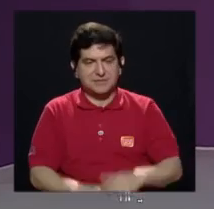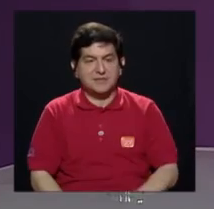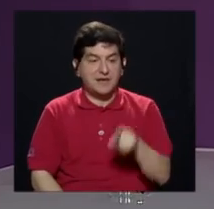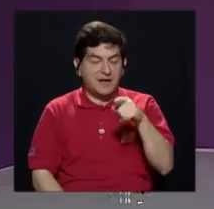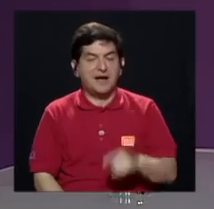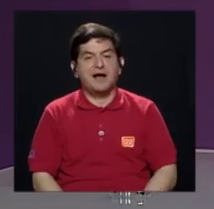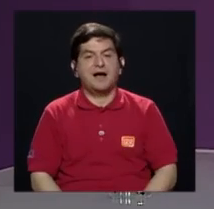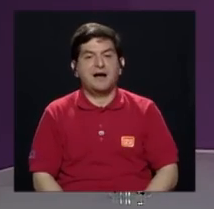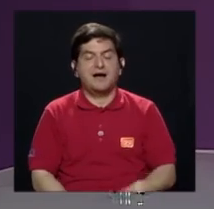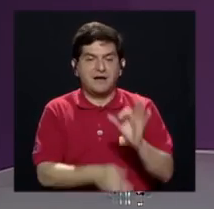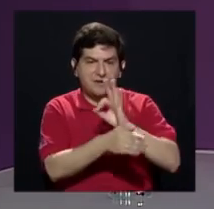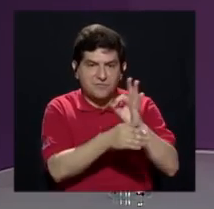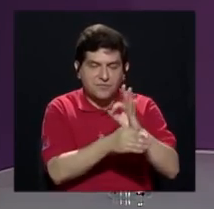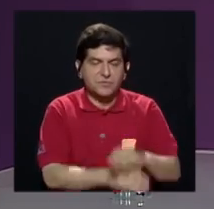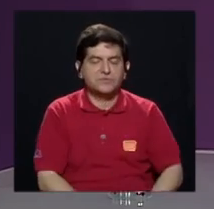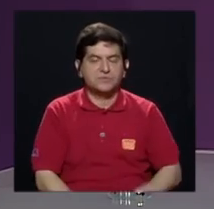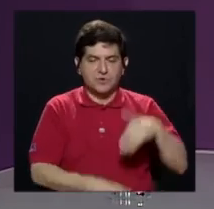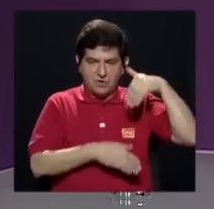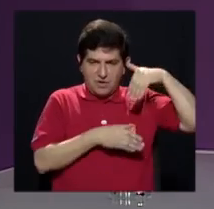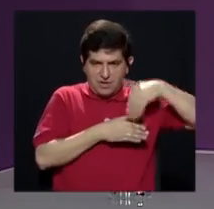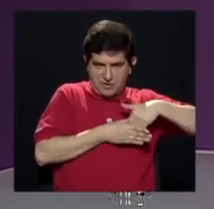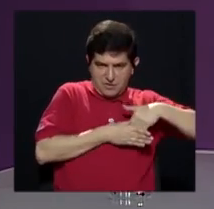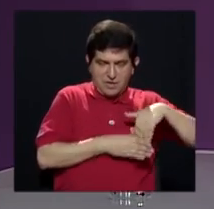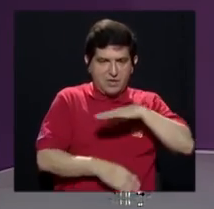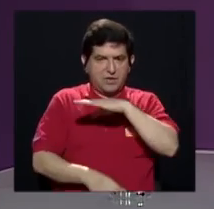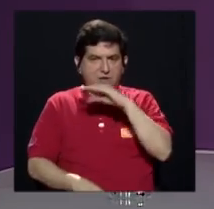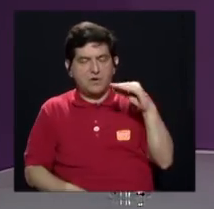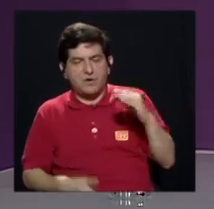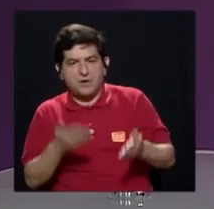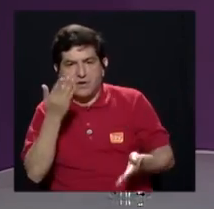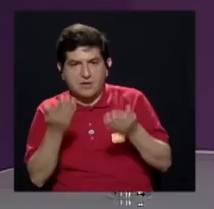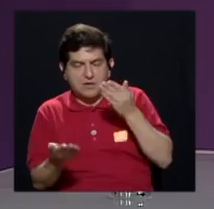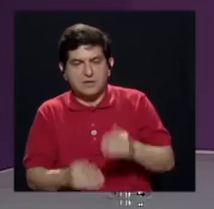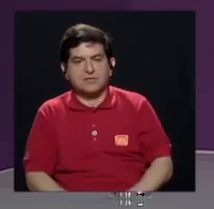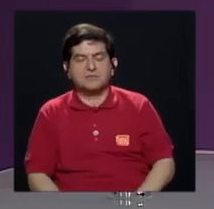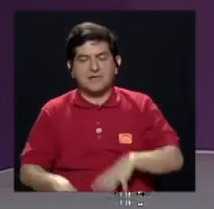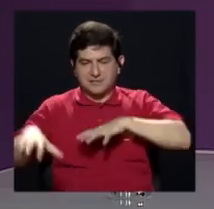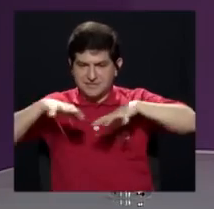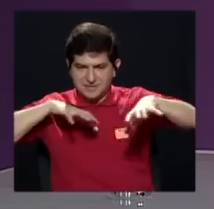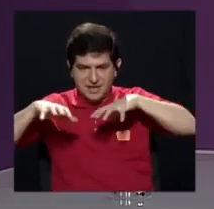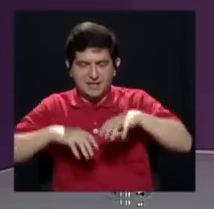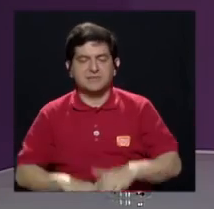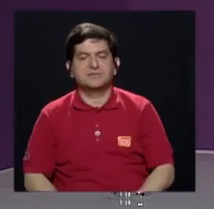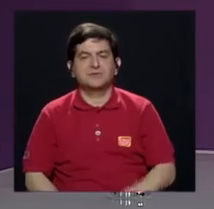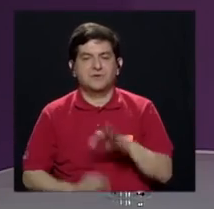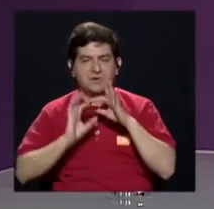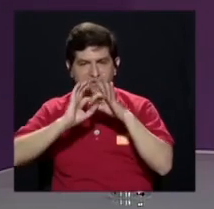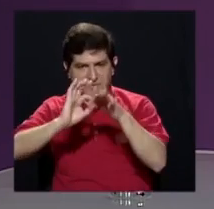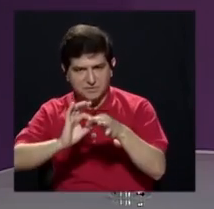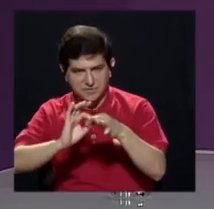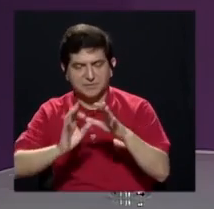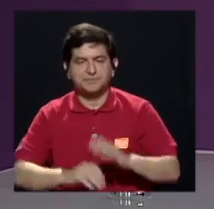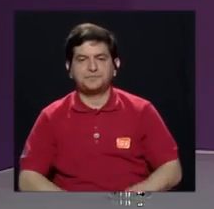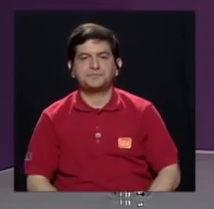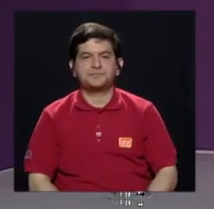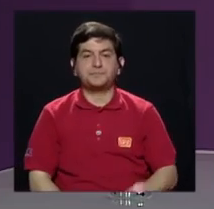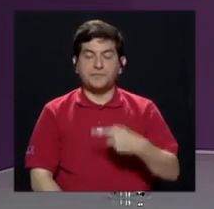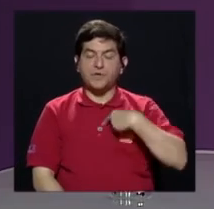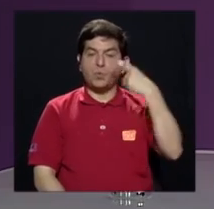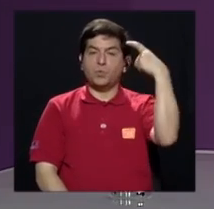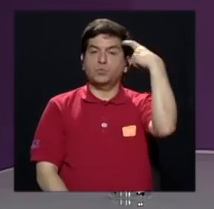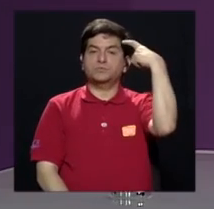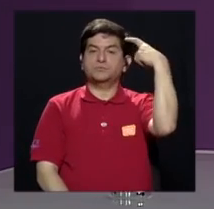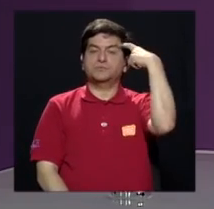tanto de la parte íntima como de la parte que se activa de la sexualidad entonces cuando uno